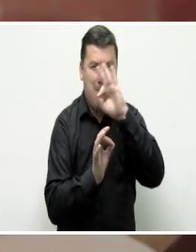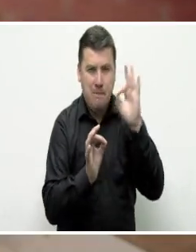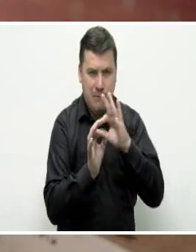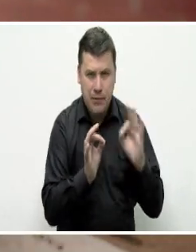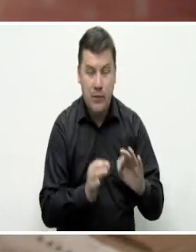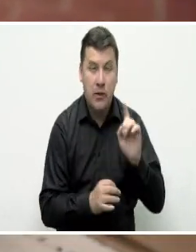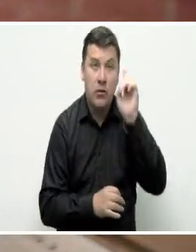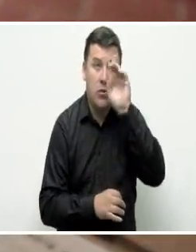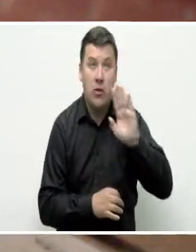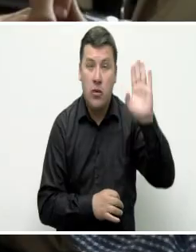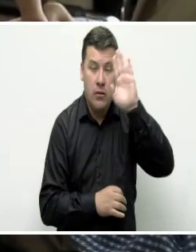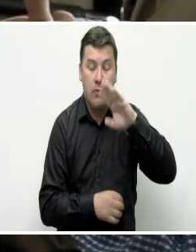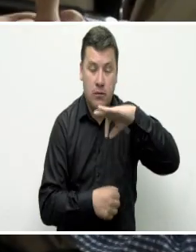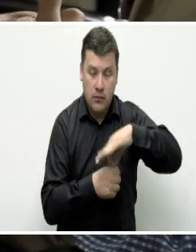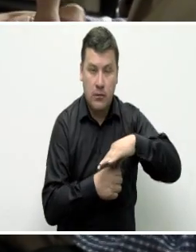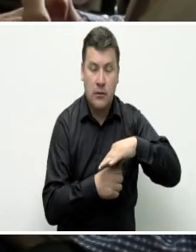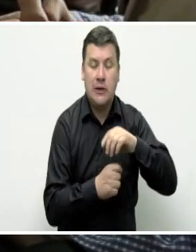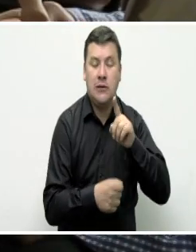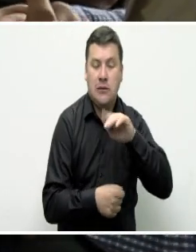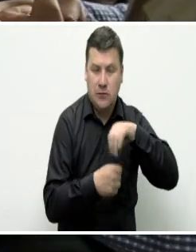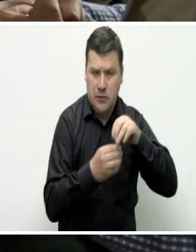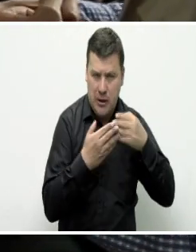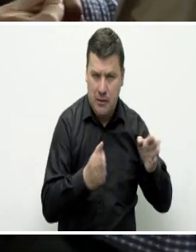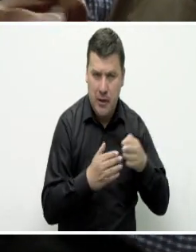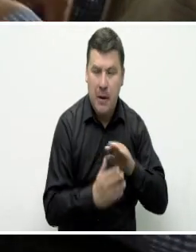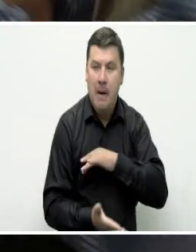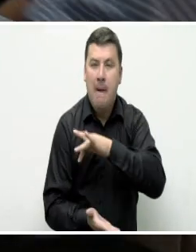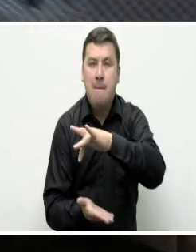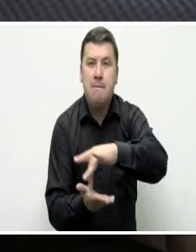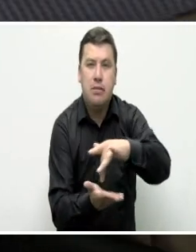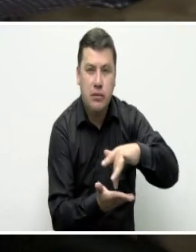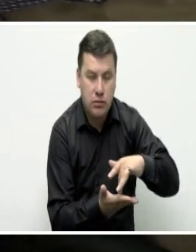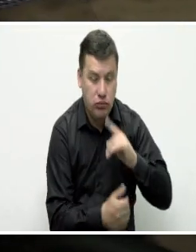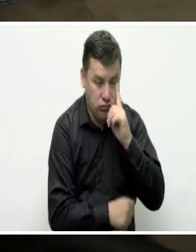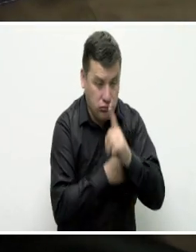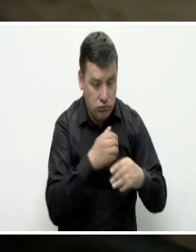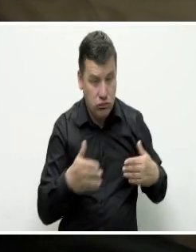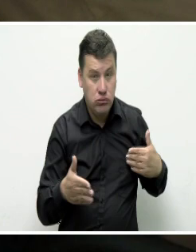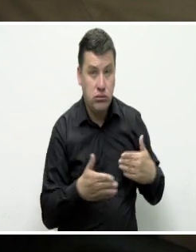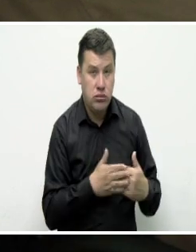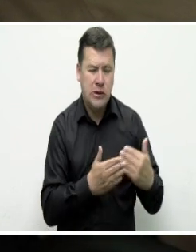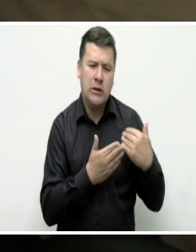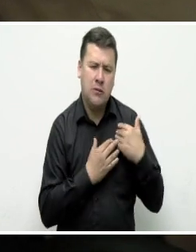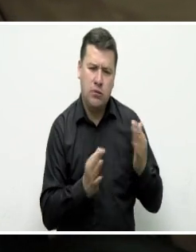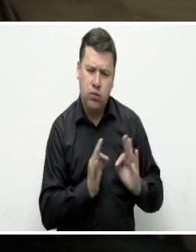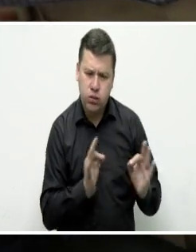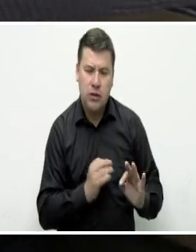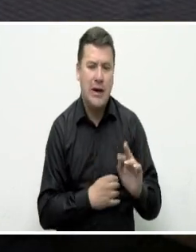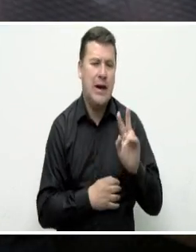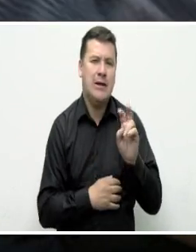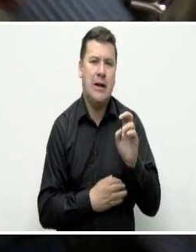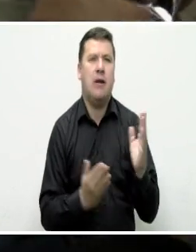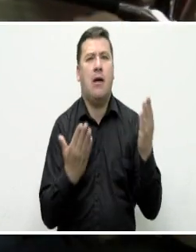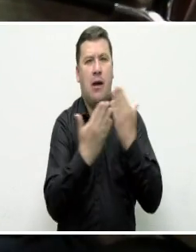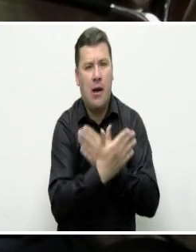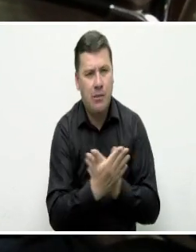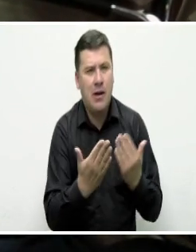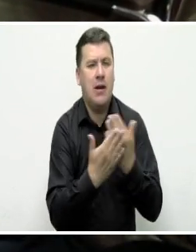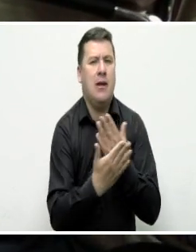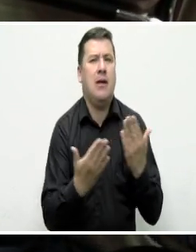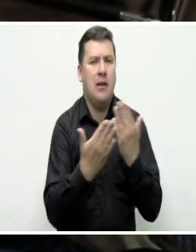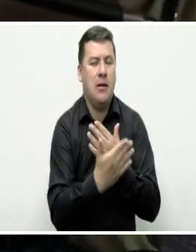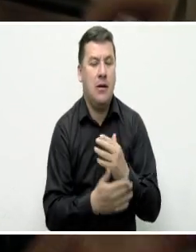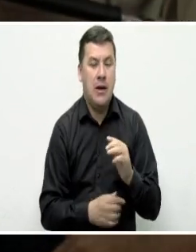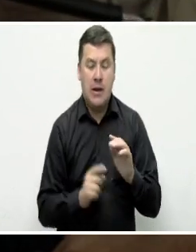elegir gobernador. En relación con mecanismos de participación, este año la entidad organizó 7 revocatorias de mandato, de las cuales